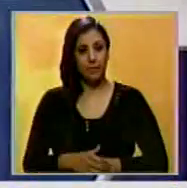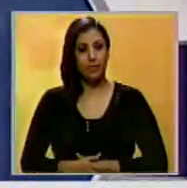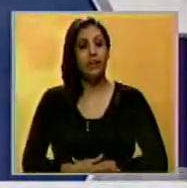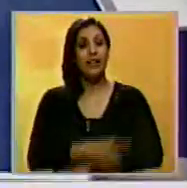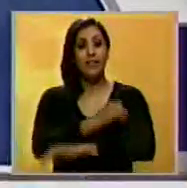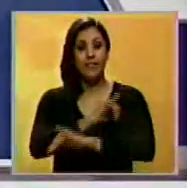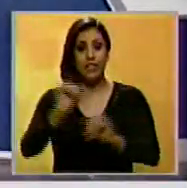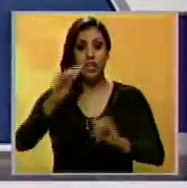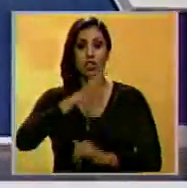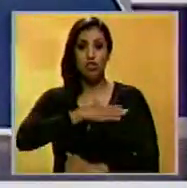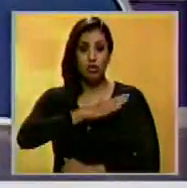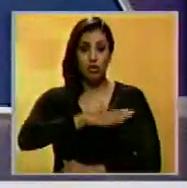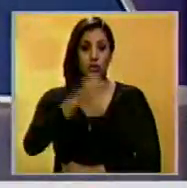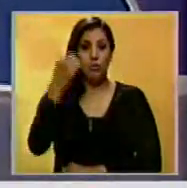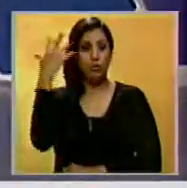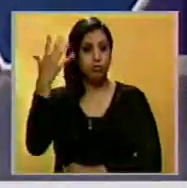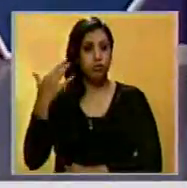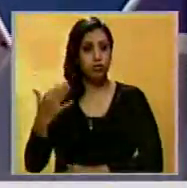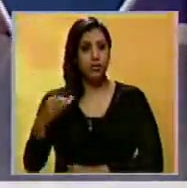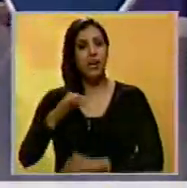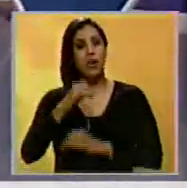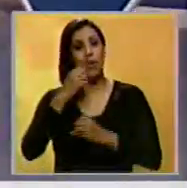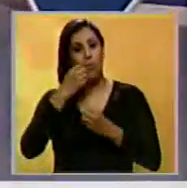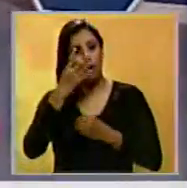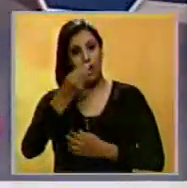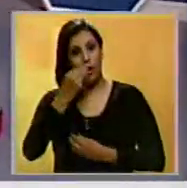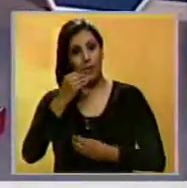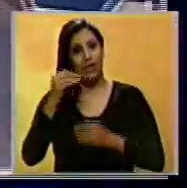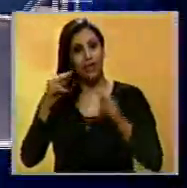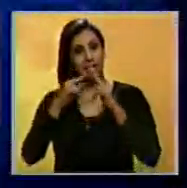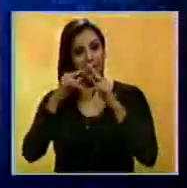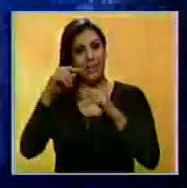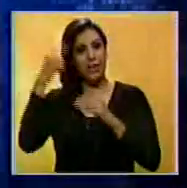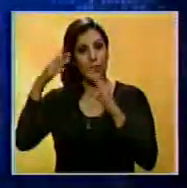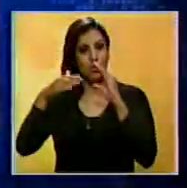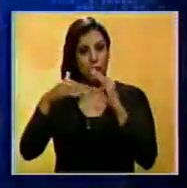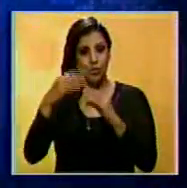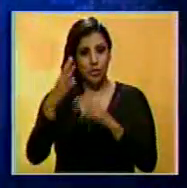Así llegamos una vez más al final. Yo soy Bárbara Crespo. Que tengan buen apetito y nos vemos aquí en nuestra misión estelar.